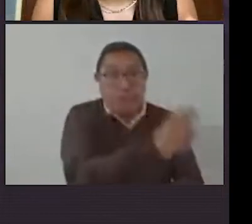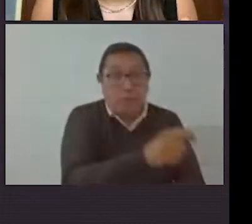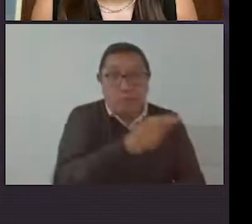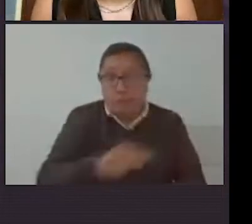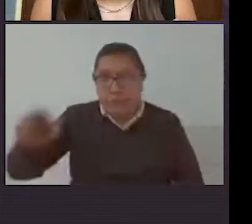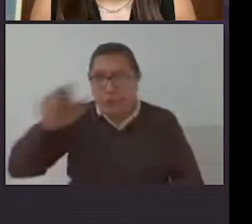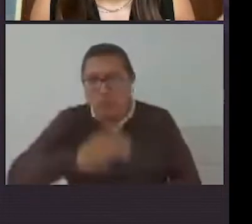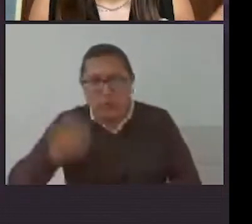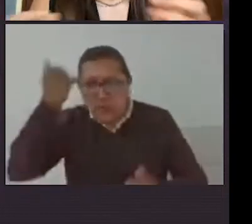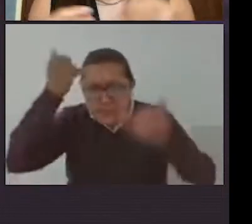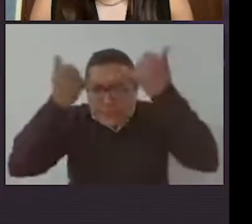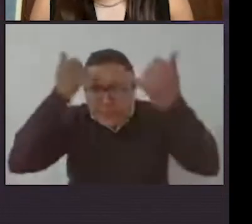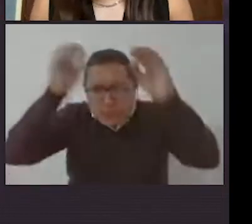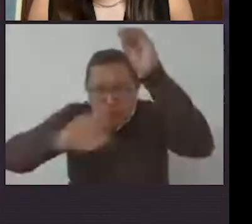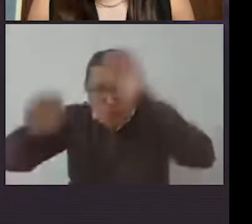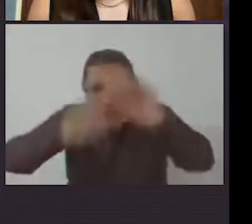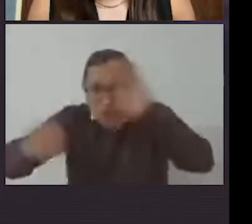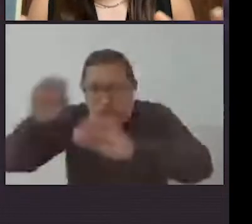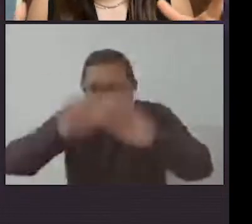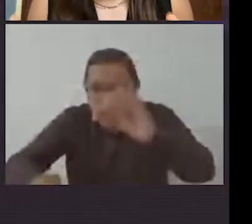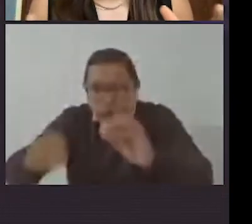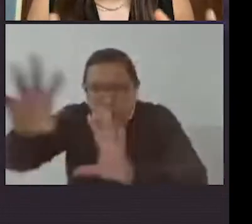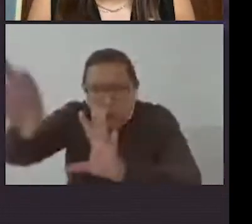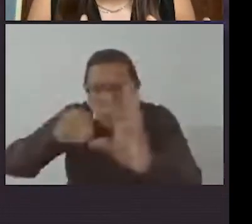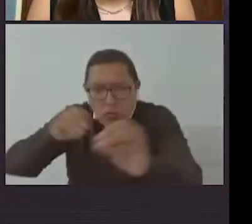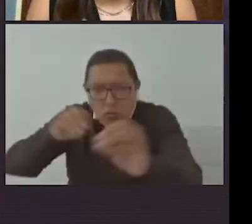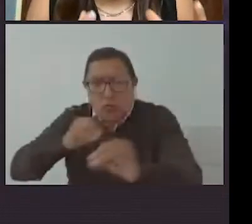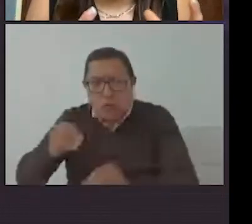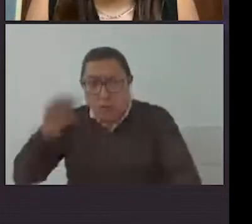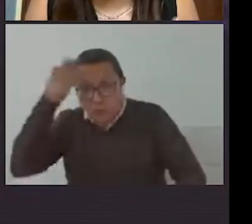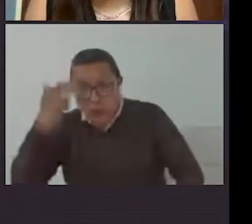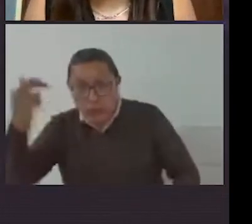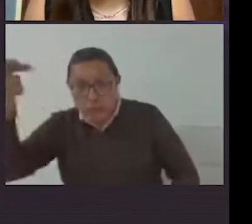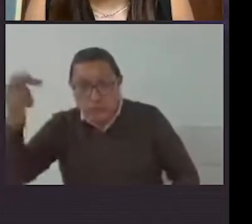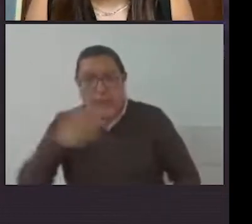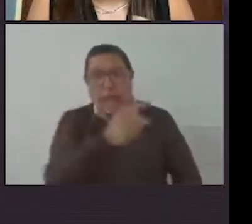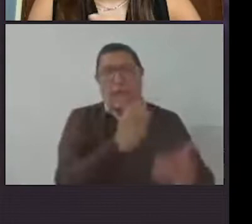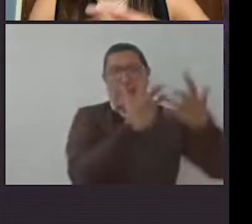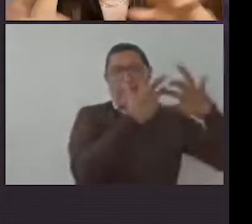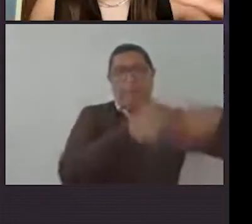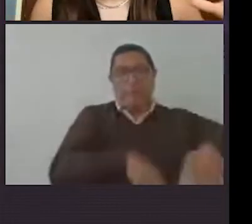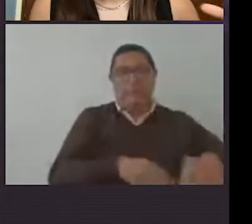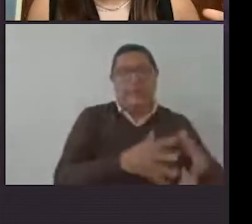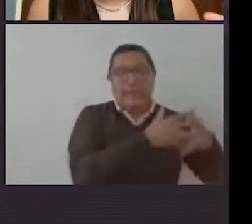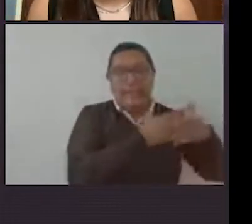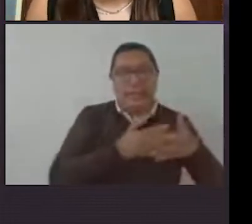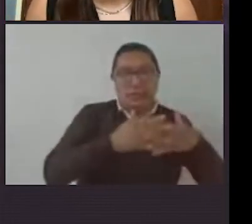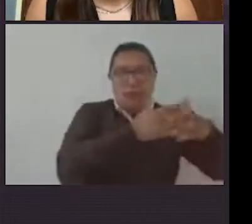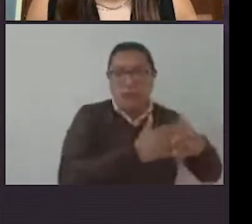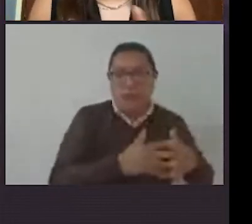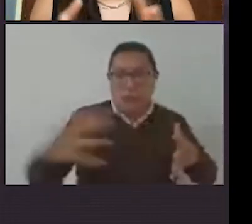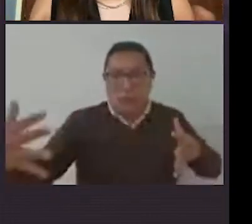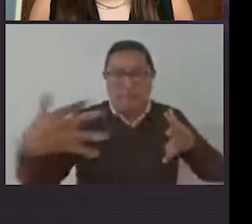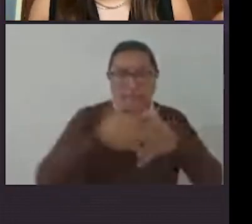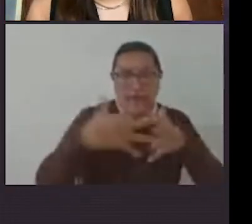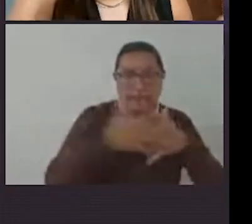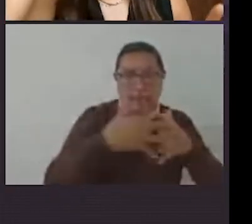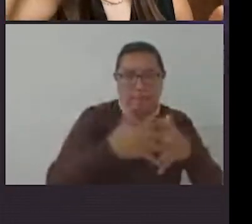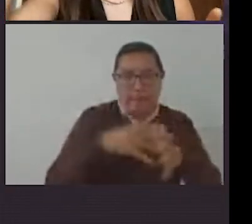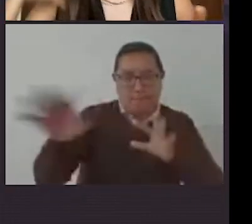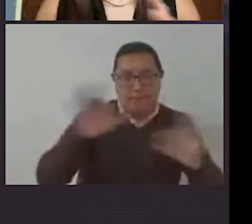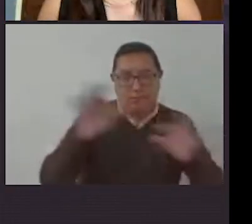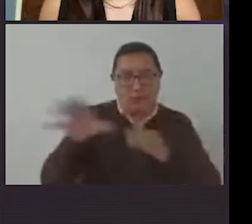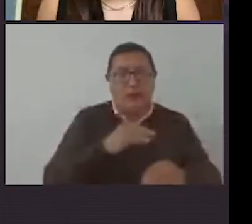en Estados Unidos. Esto es para darle posibilidad a los desarrolladores de tener una mejor calidad de vida, en donde pueden